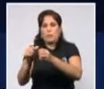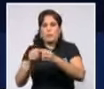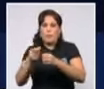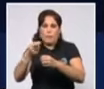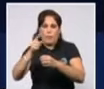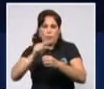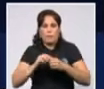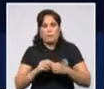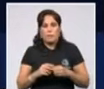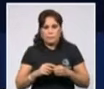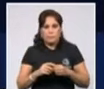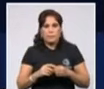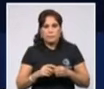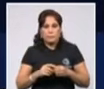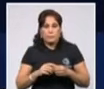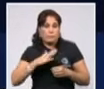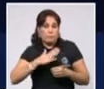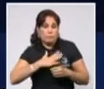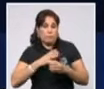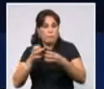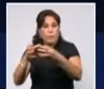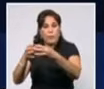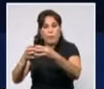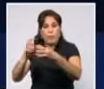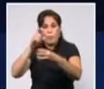ayer pertenecen a este grupo.